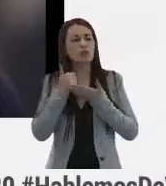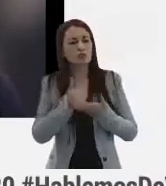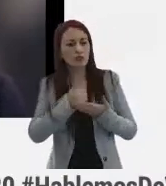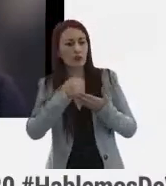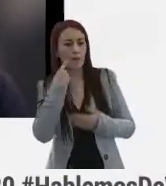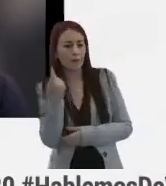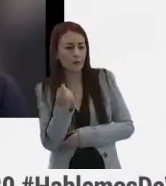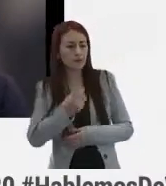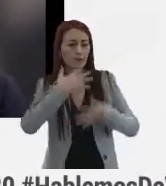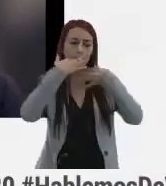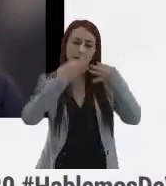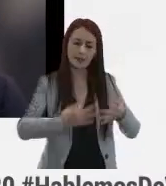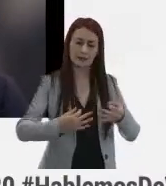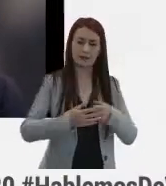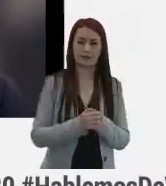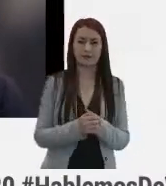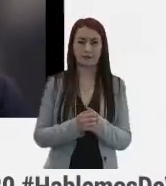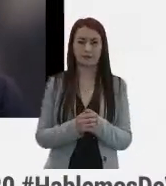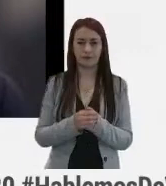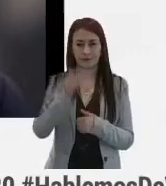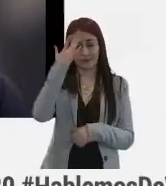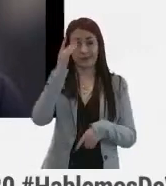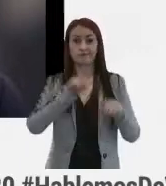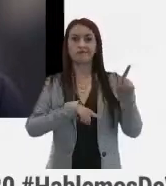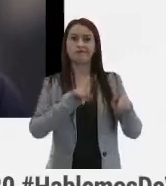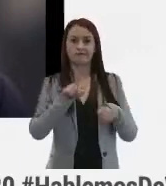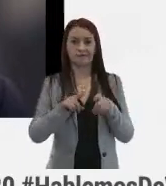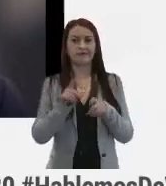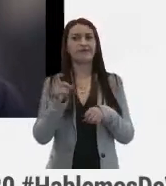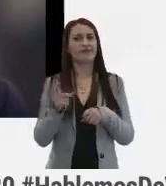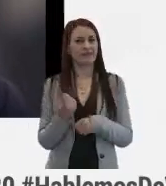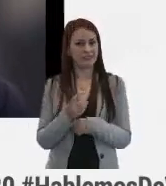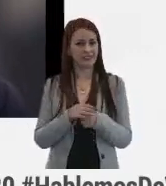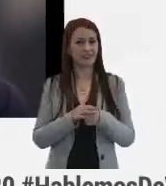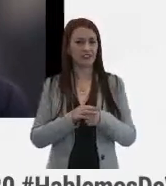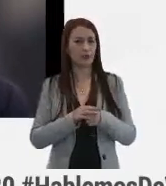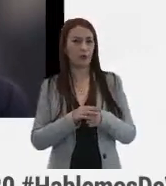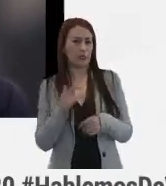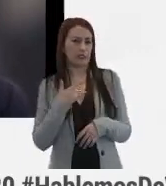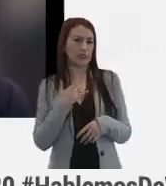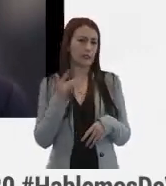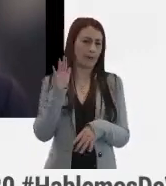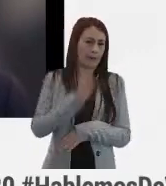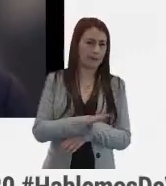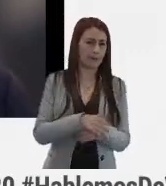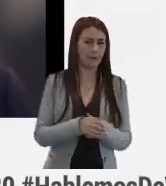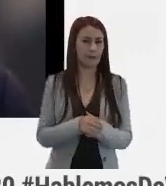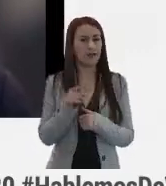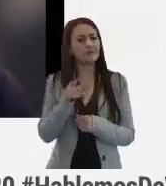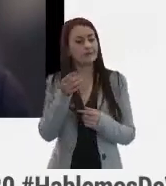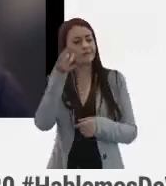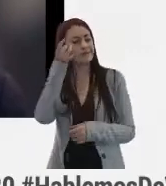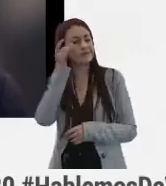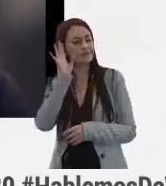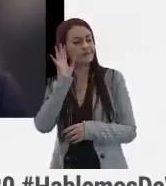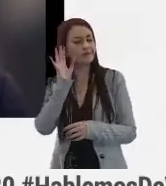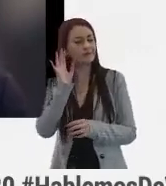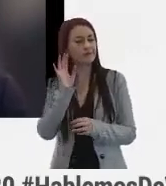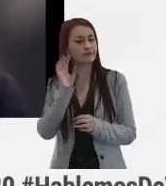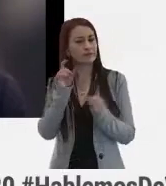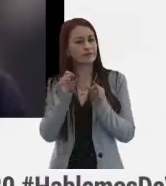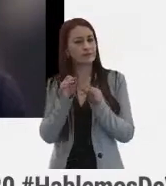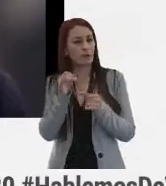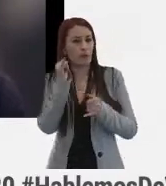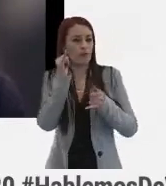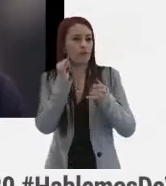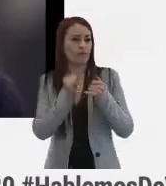verdad, muchas coyunturas rodarán por el piso. Y entonces es posible que se le da fin